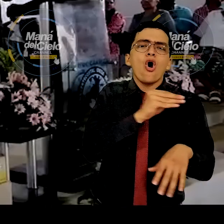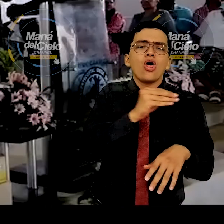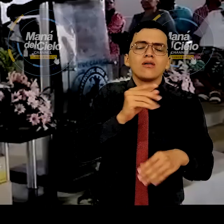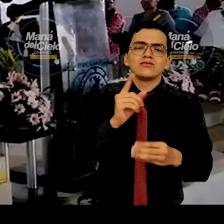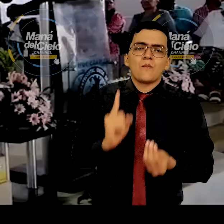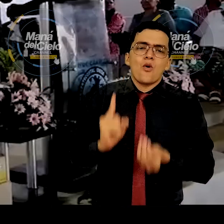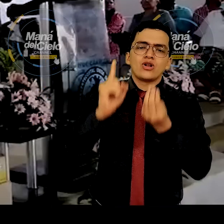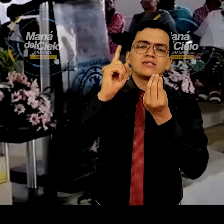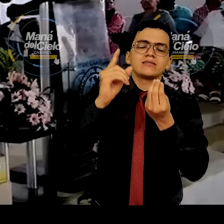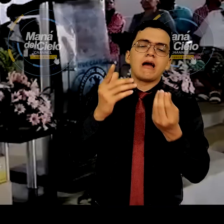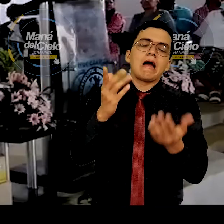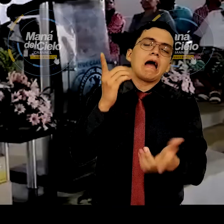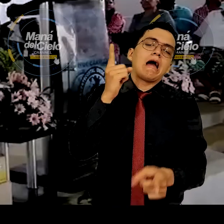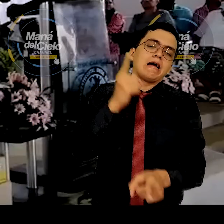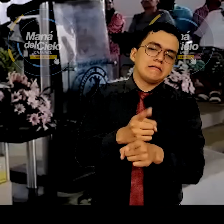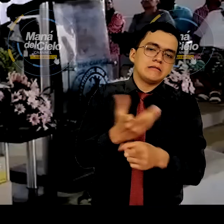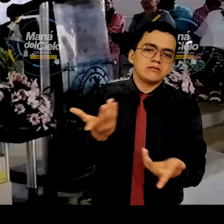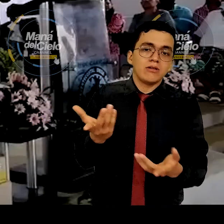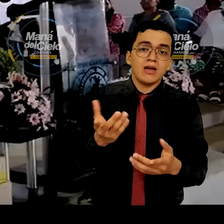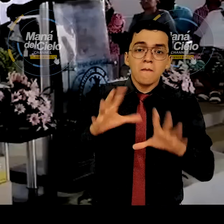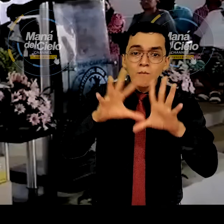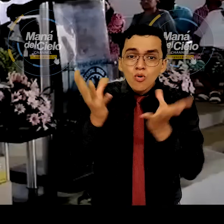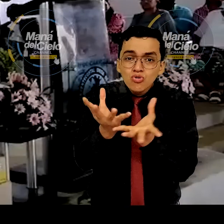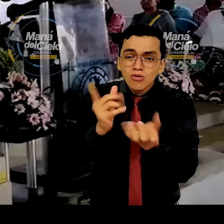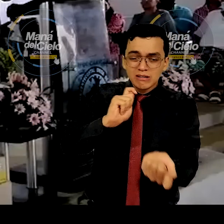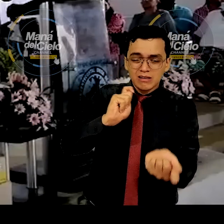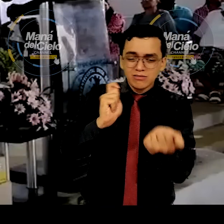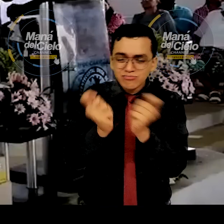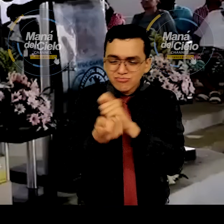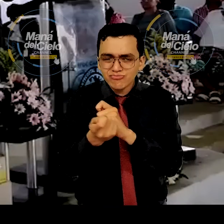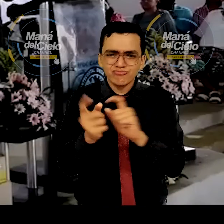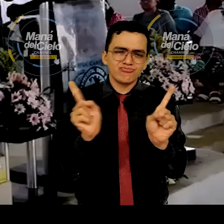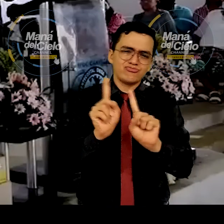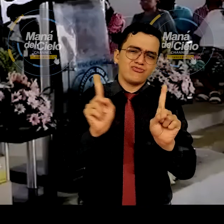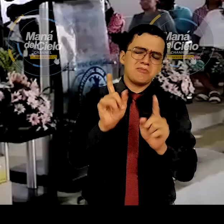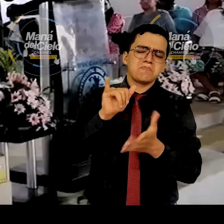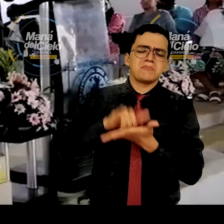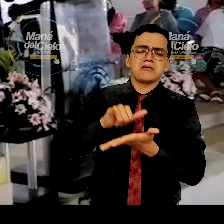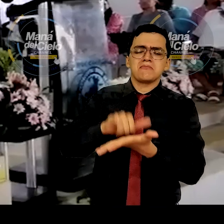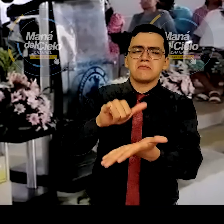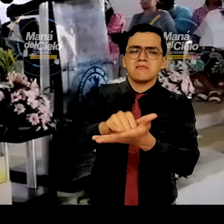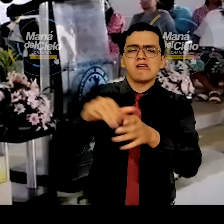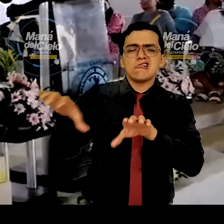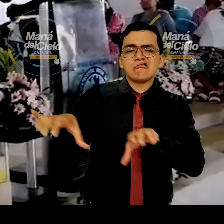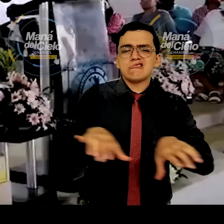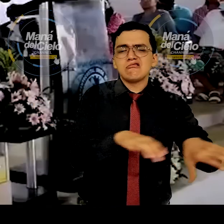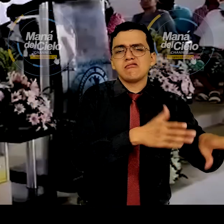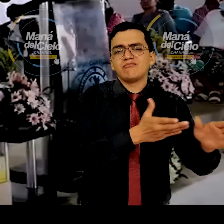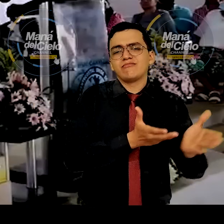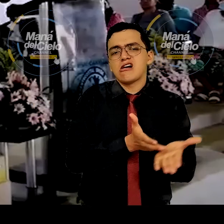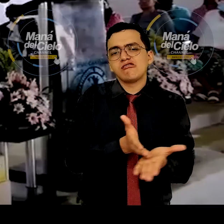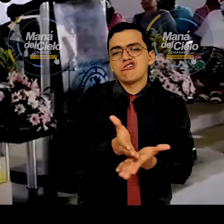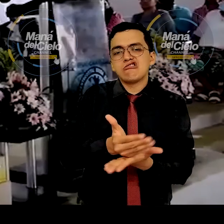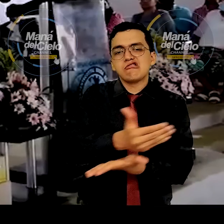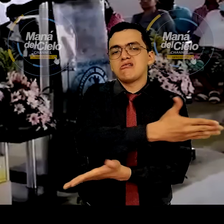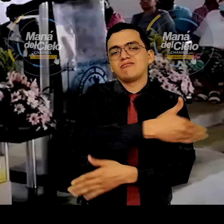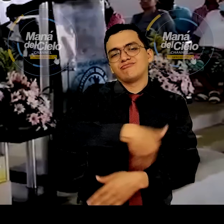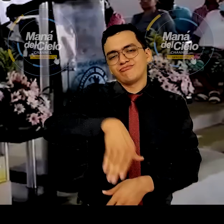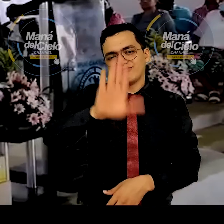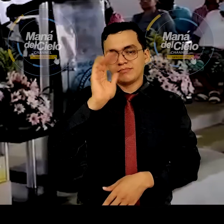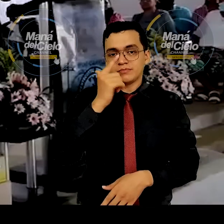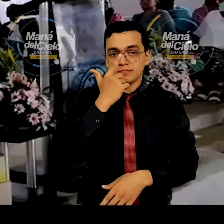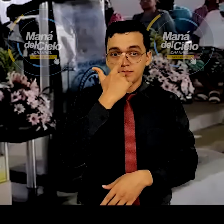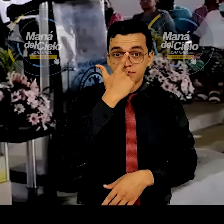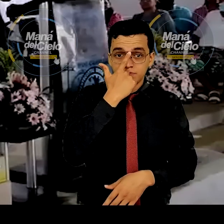aquí porque alguien dio la vida. Por tanto, es justo que yo dé la vida por otros, para